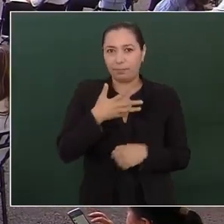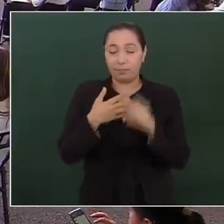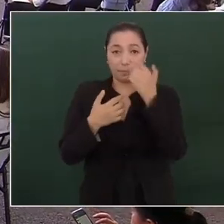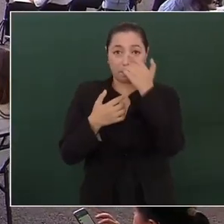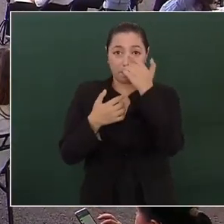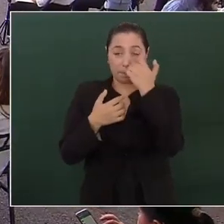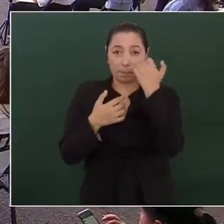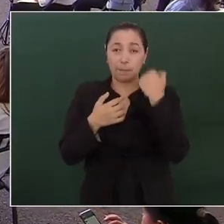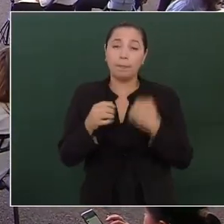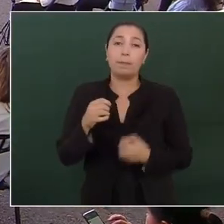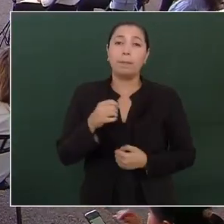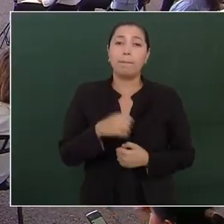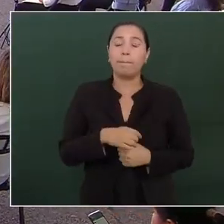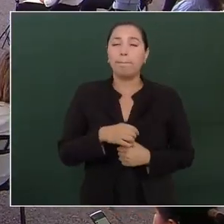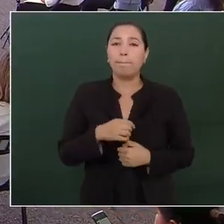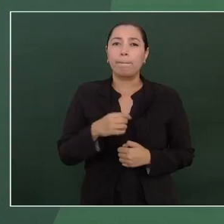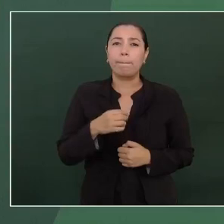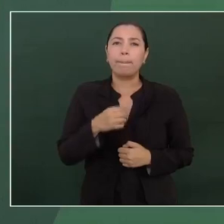¿Eh?